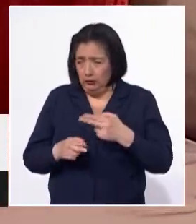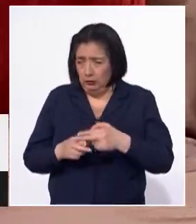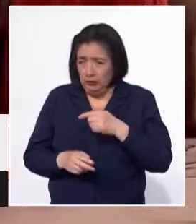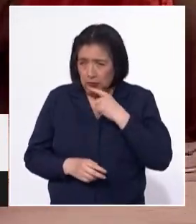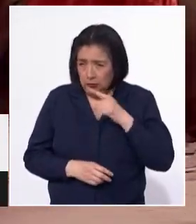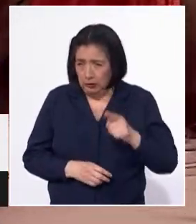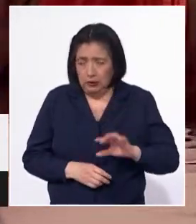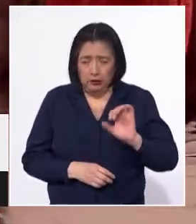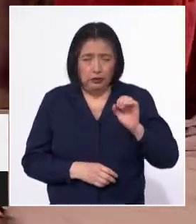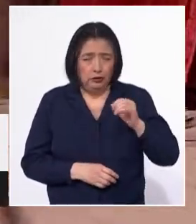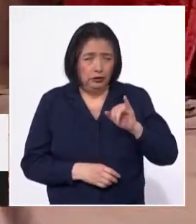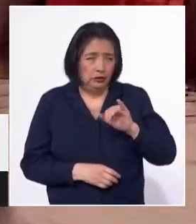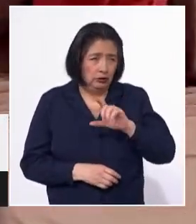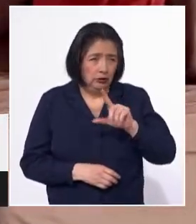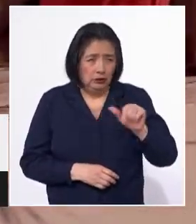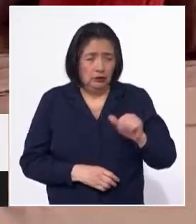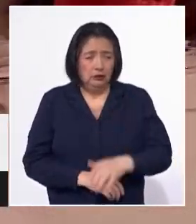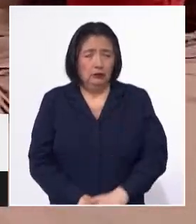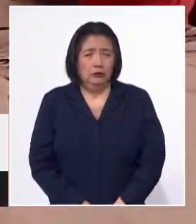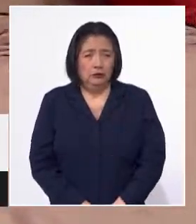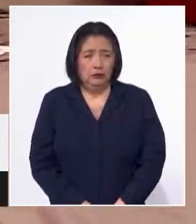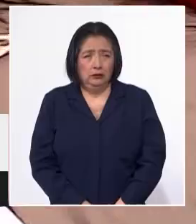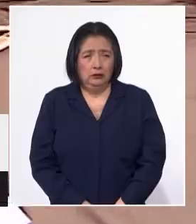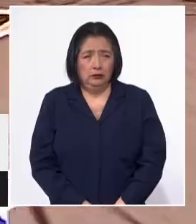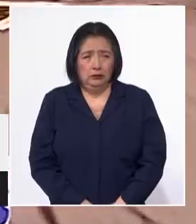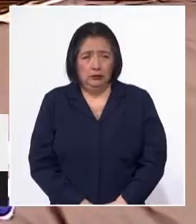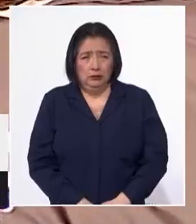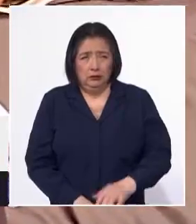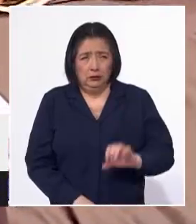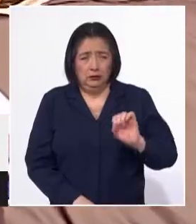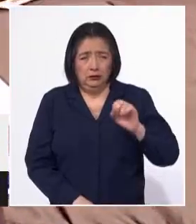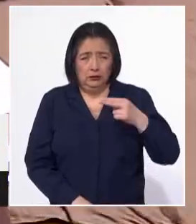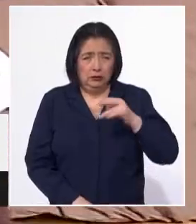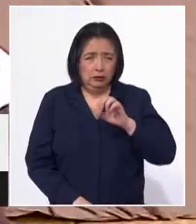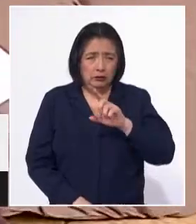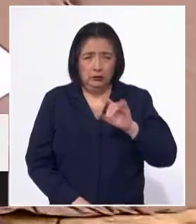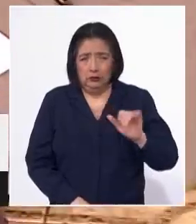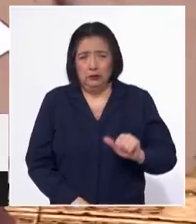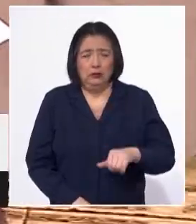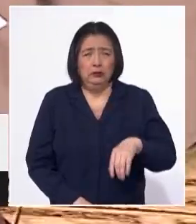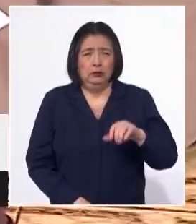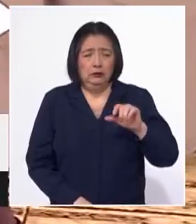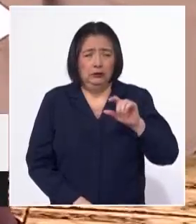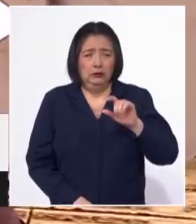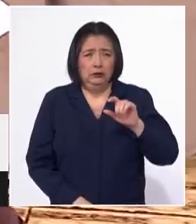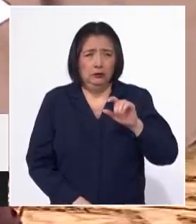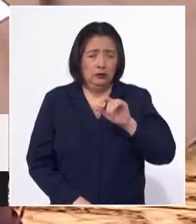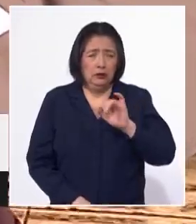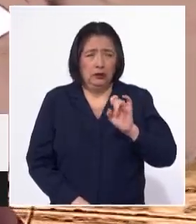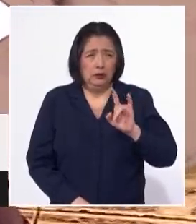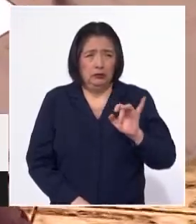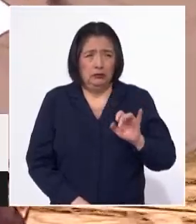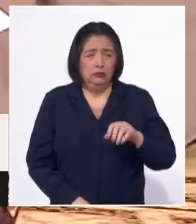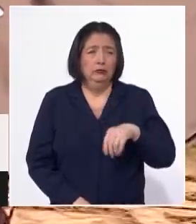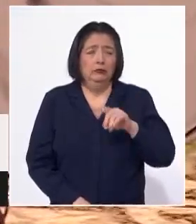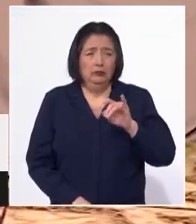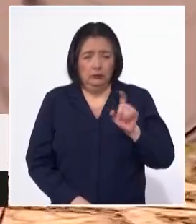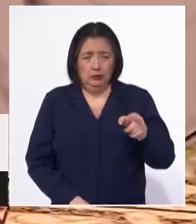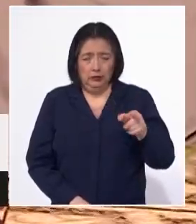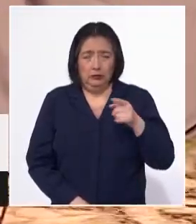Sheila, Brendali Sheila, Grau, ¿no? Sí, Sheila Grau Bravo Narro.